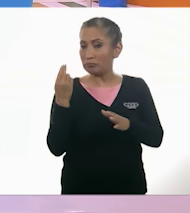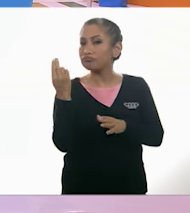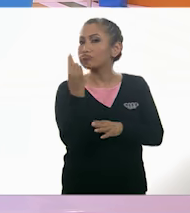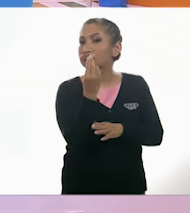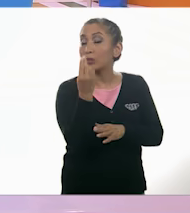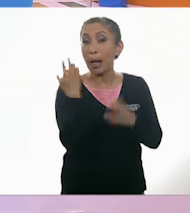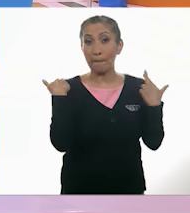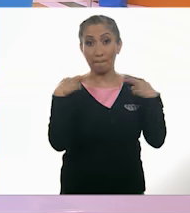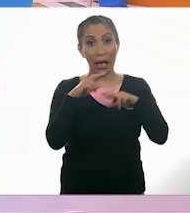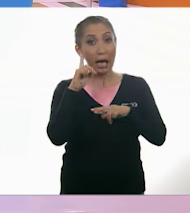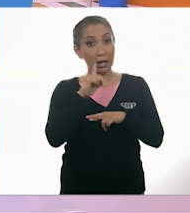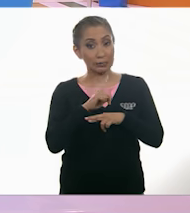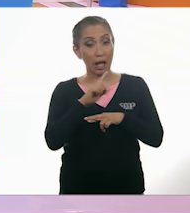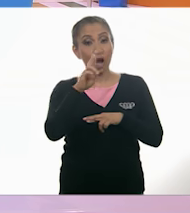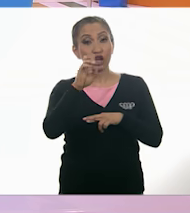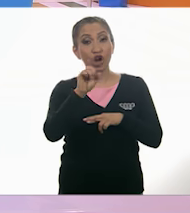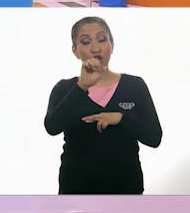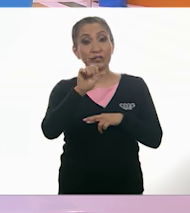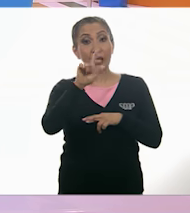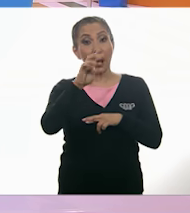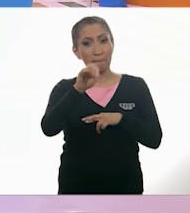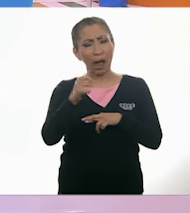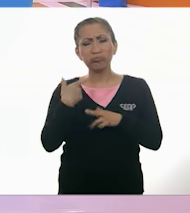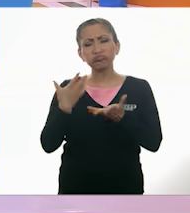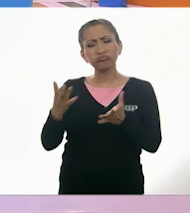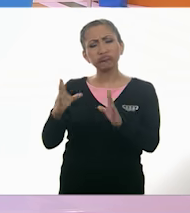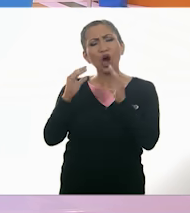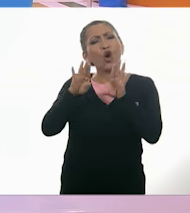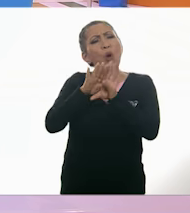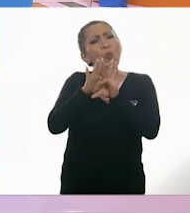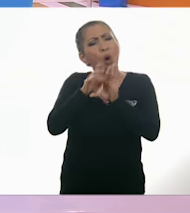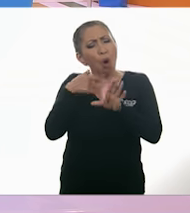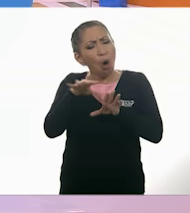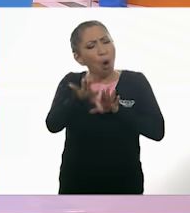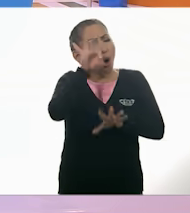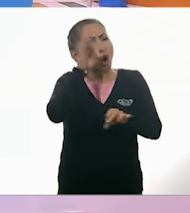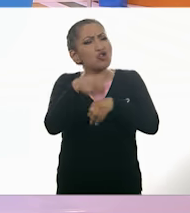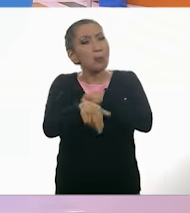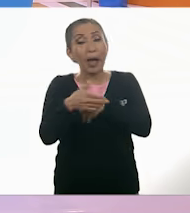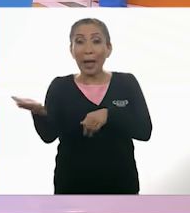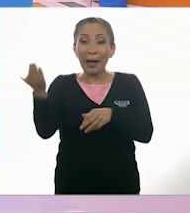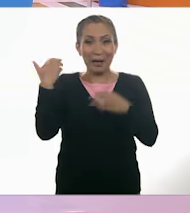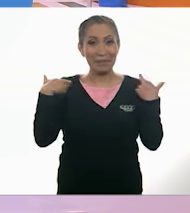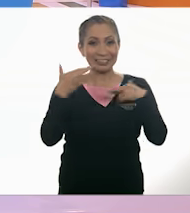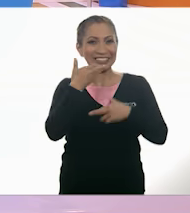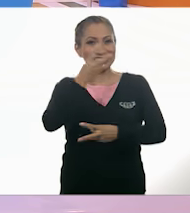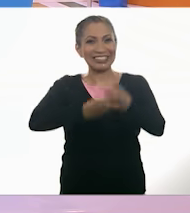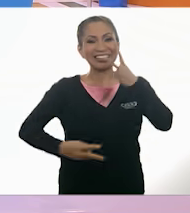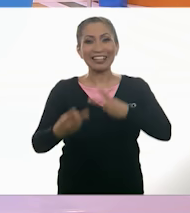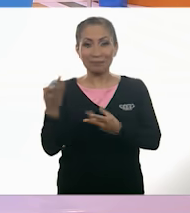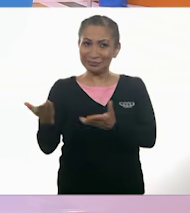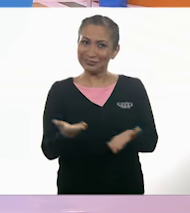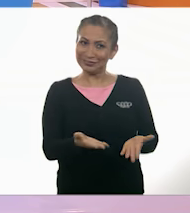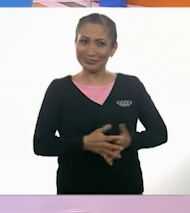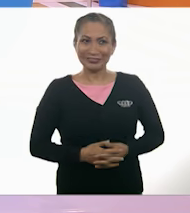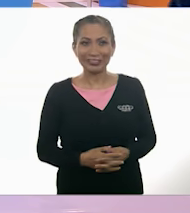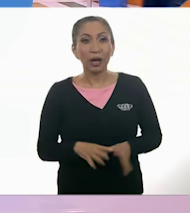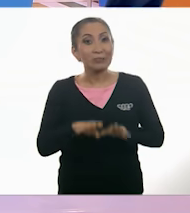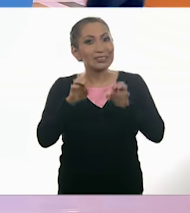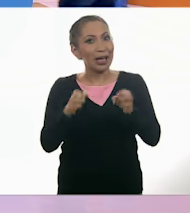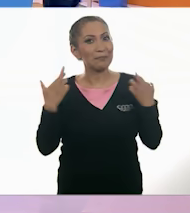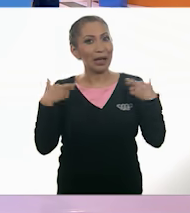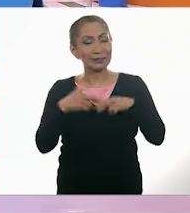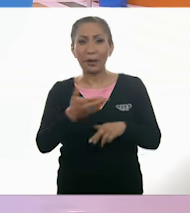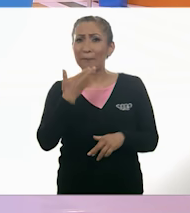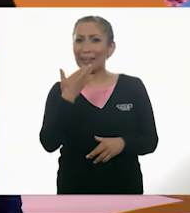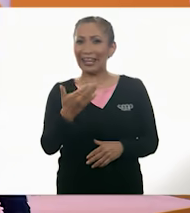necesito que la maestra Rosalba nos enseñe cómo ser detectives numéricos. ¡Maestra Rosalba! ¡Bienvenida! ¡Pase! Hola. ¿Cómo está, maestra?